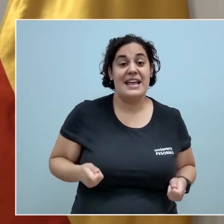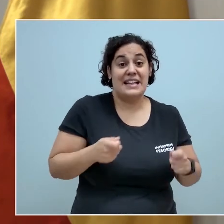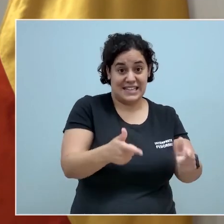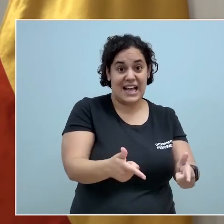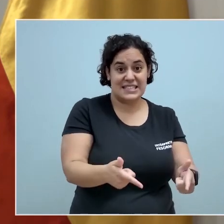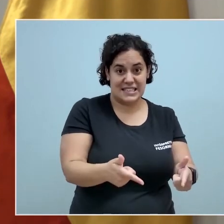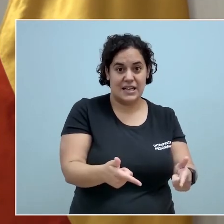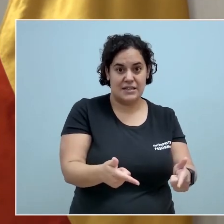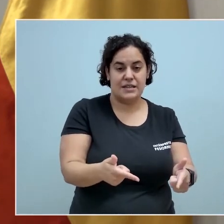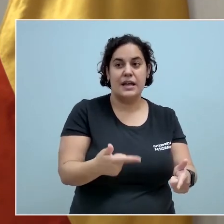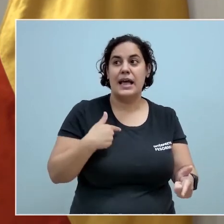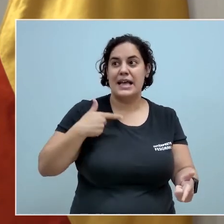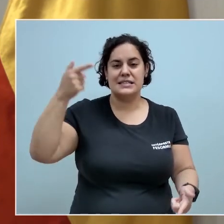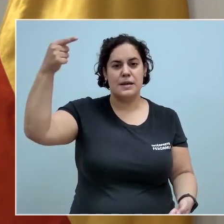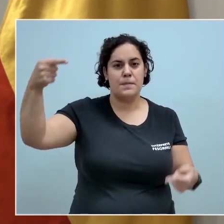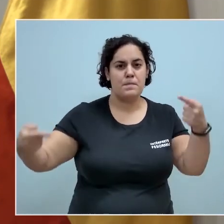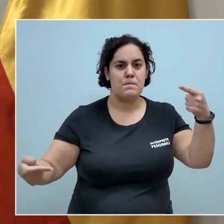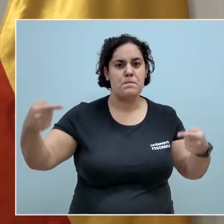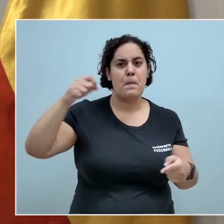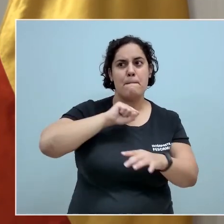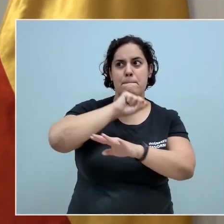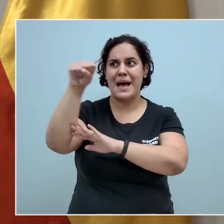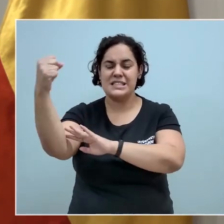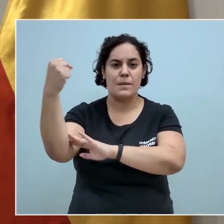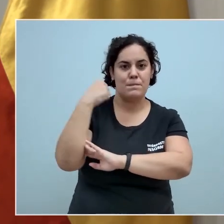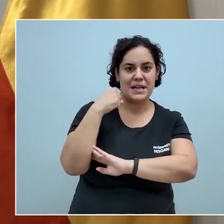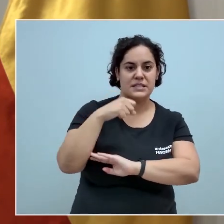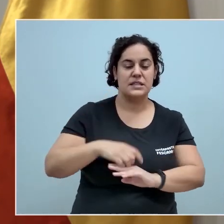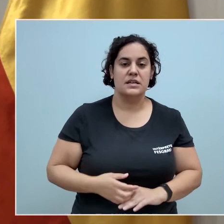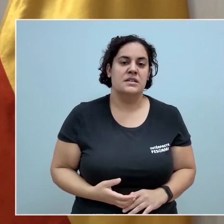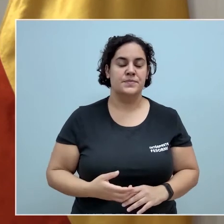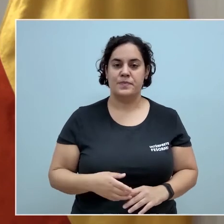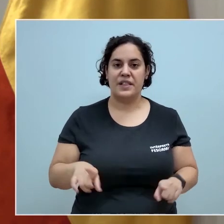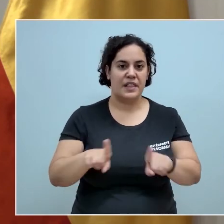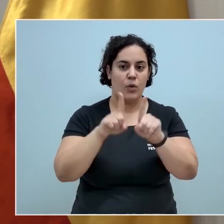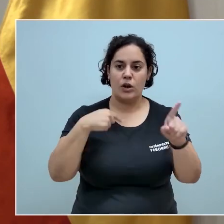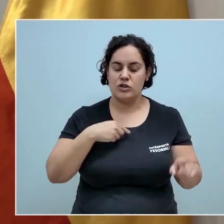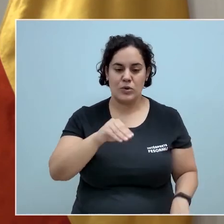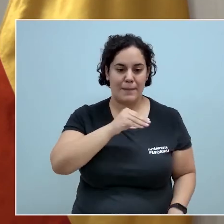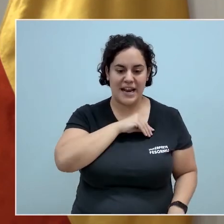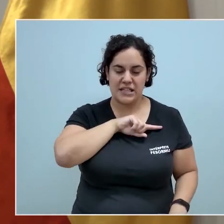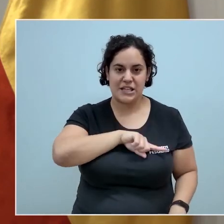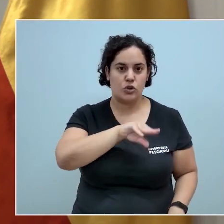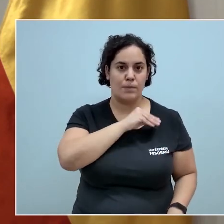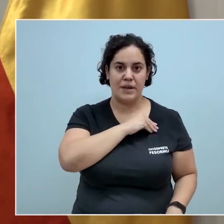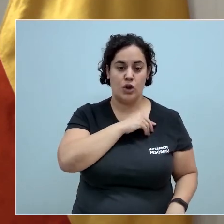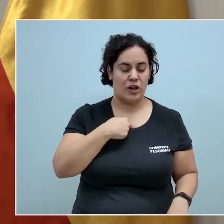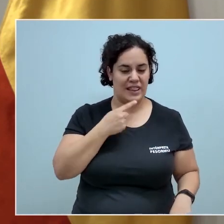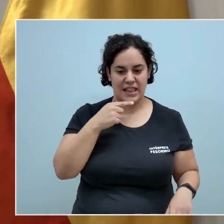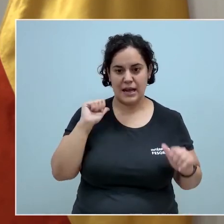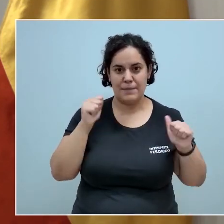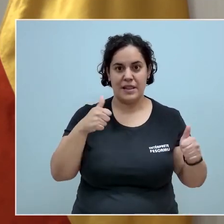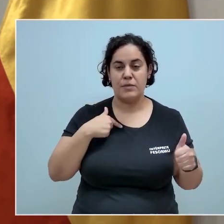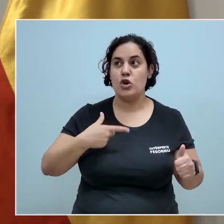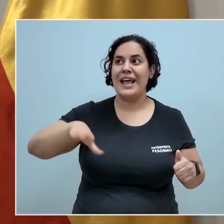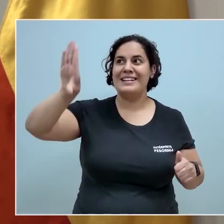si nos hemos gastado más de 98 o menos 98. Es una pena, lo dije desde el principio, cuando empezamos a entender cómo se iba a repartir